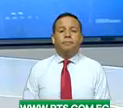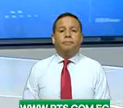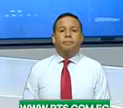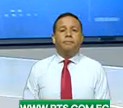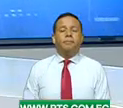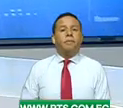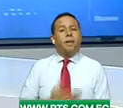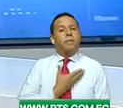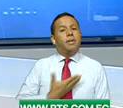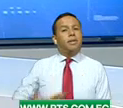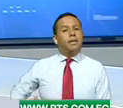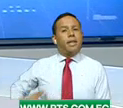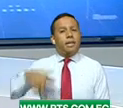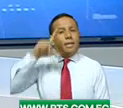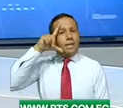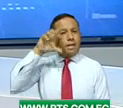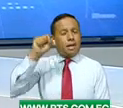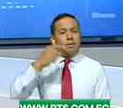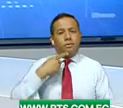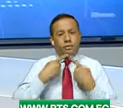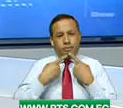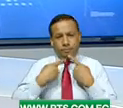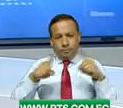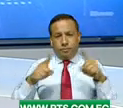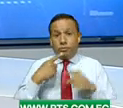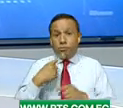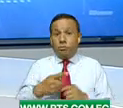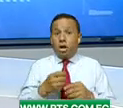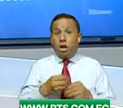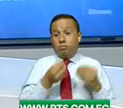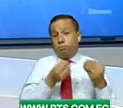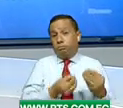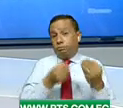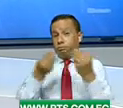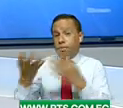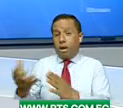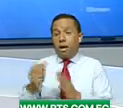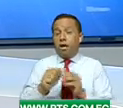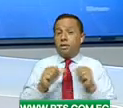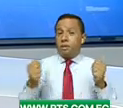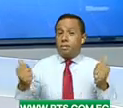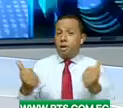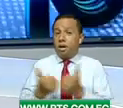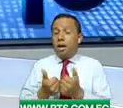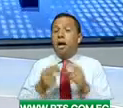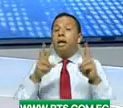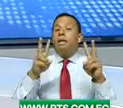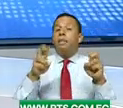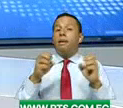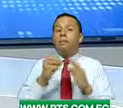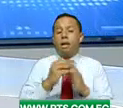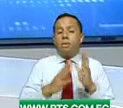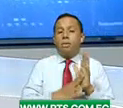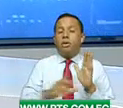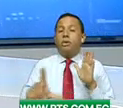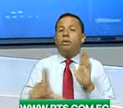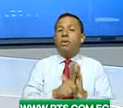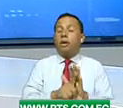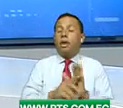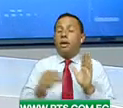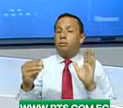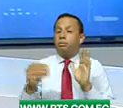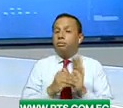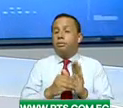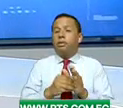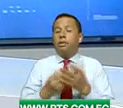El presidente Guillermo Lasso anunció que enviará a la Asamblea el proyecto de ley de promoción de inversiones e incluirá un artículo que disponga